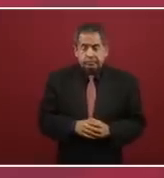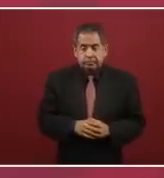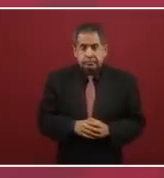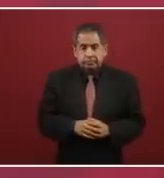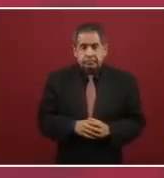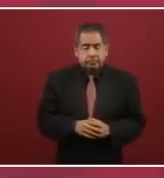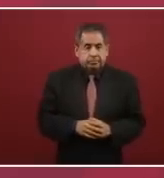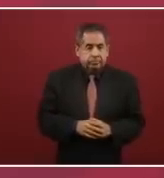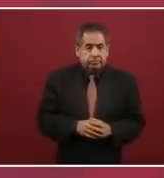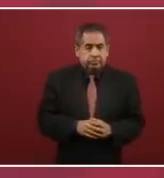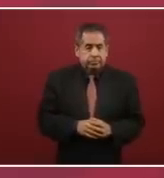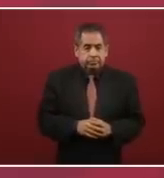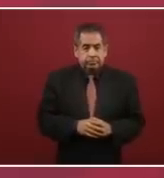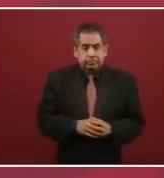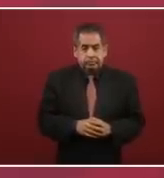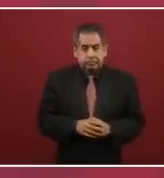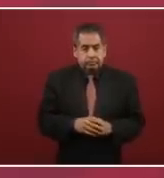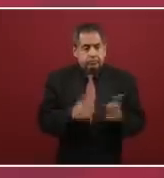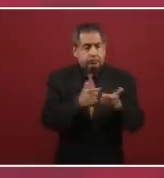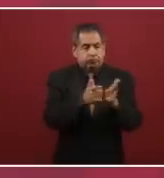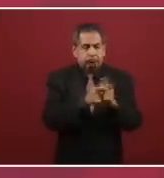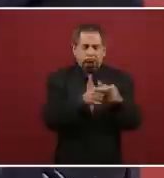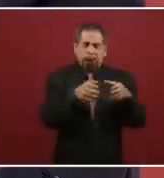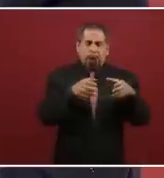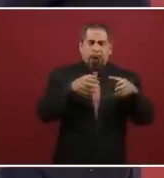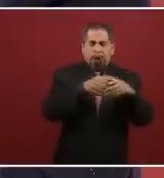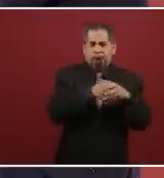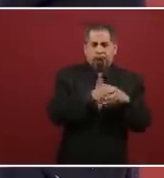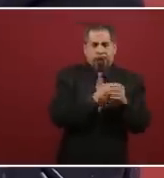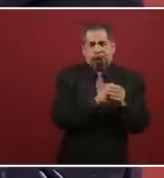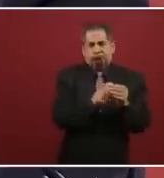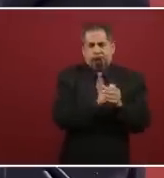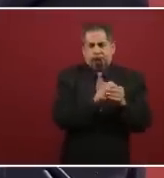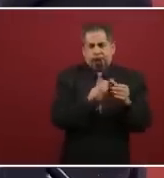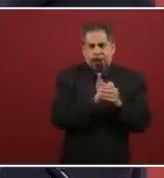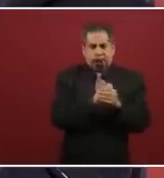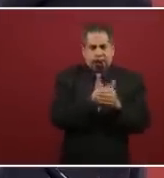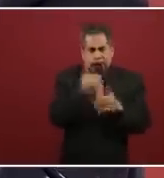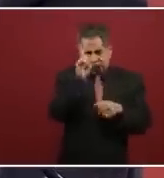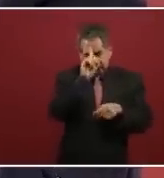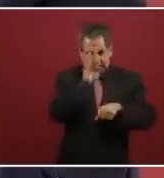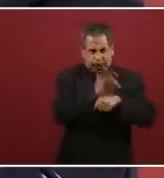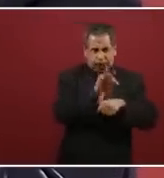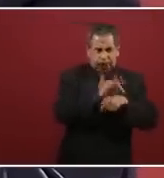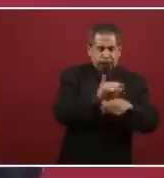en las logias se fortalecen valores,